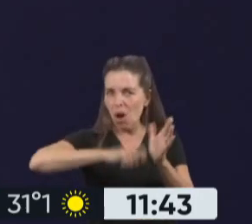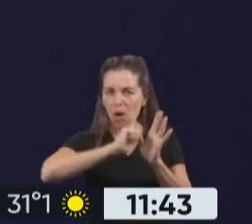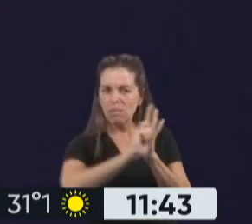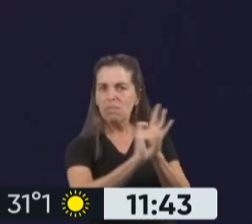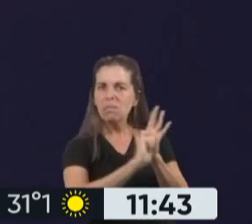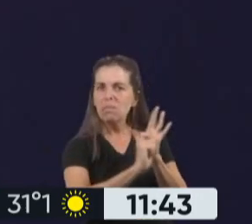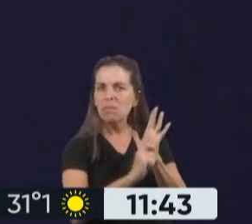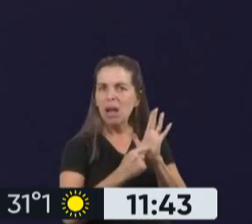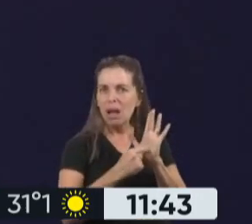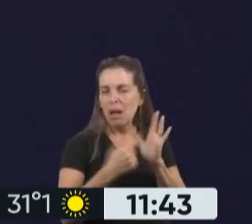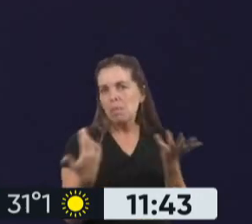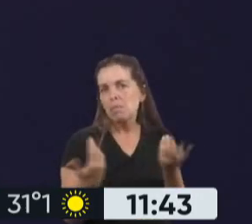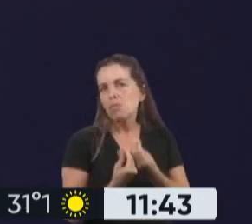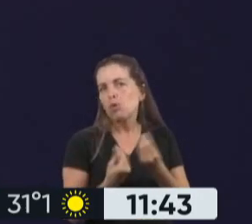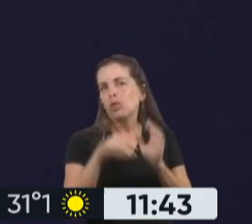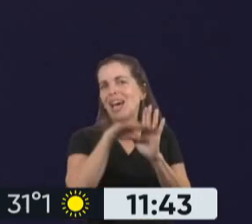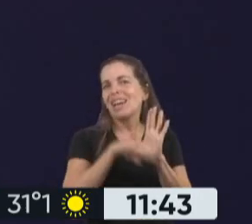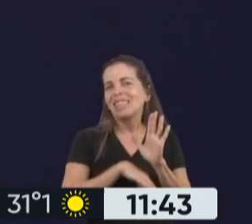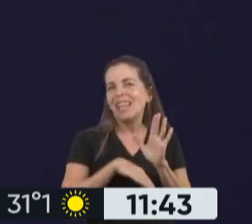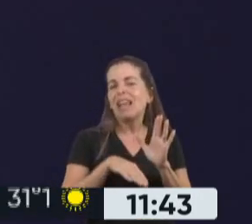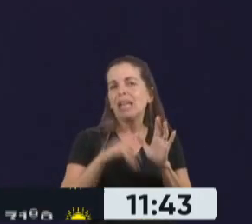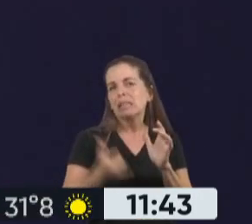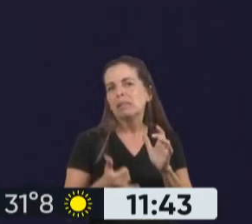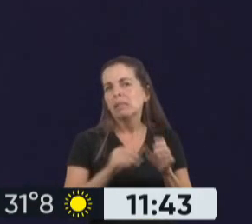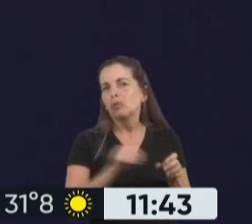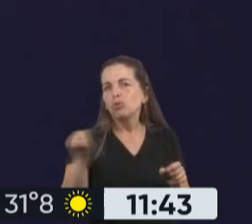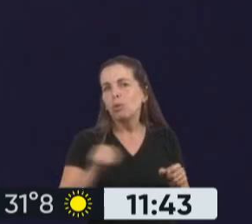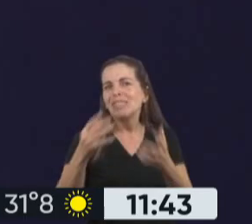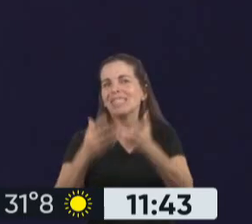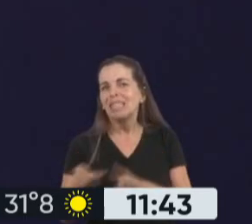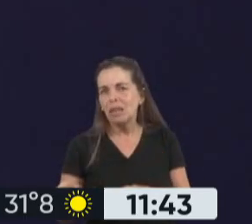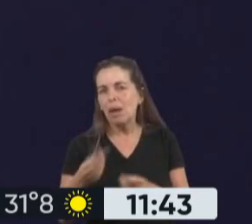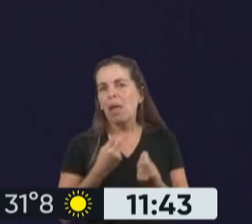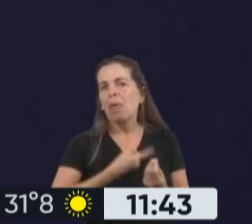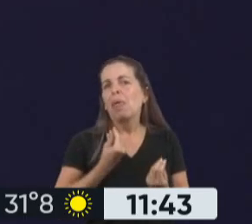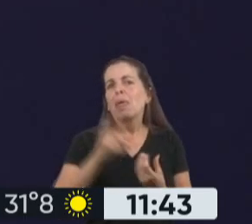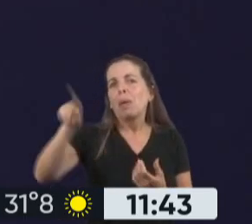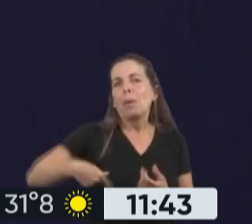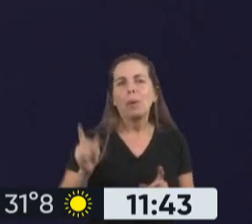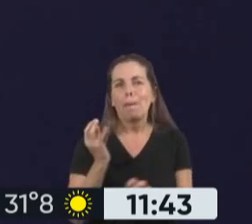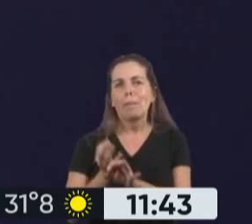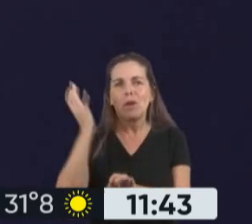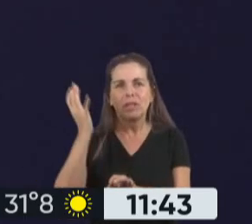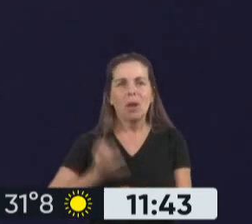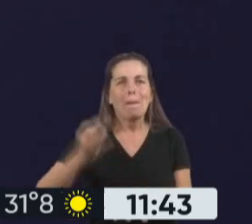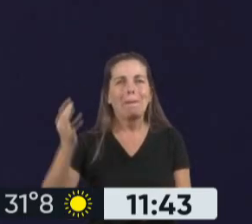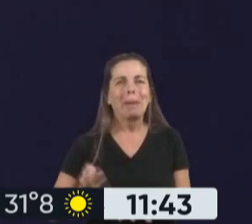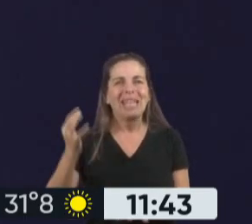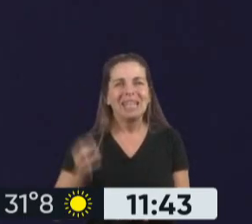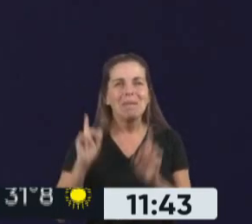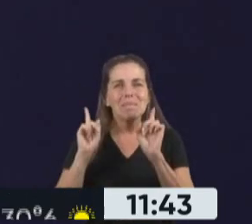obviamente que hay una gran cantidad de recetas en el sistema que no provenían de profesionales que tengan la especialidad que